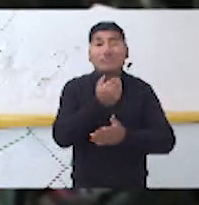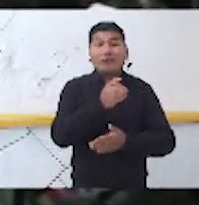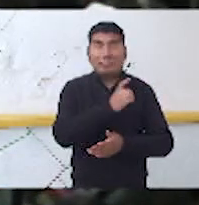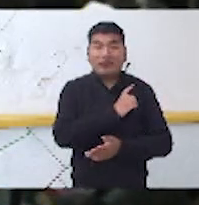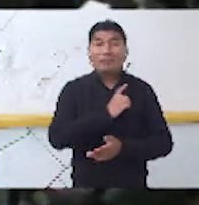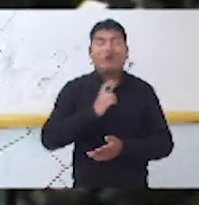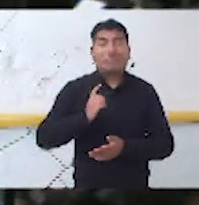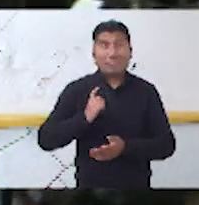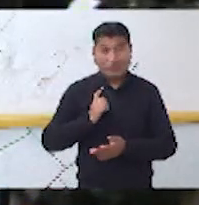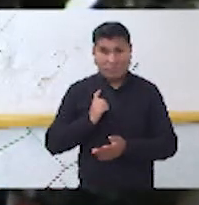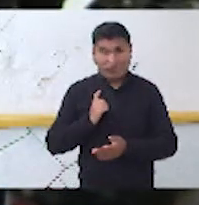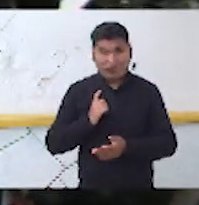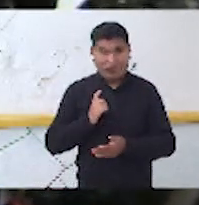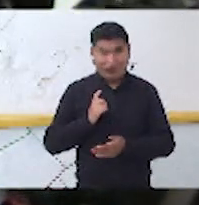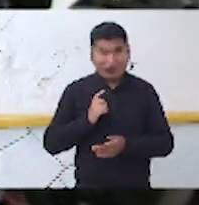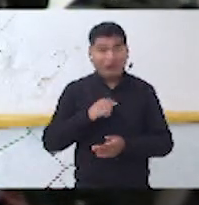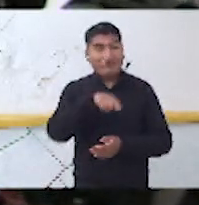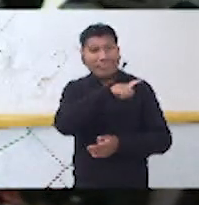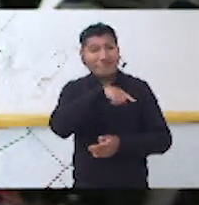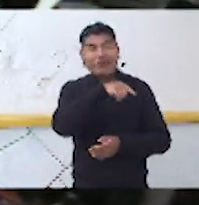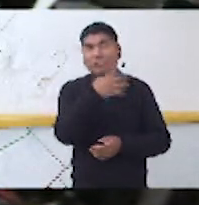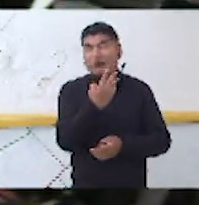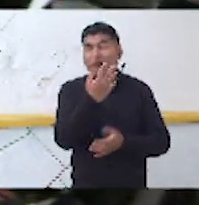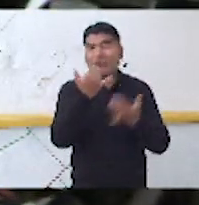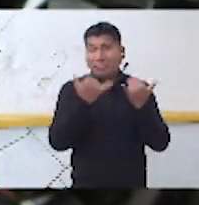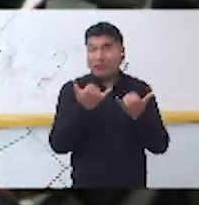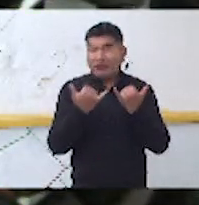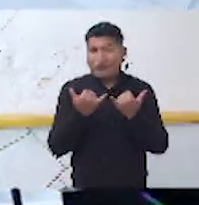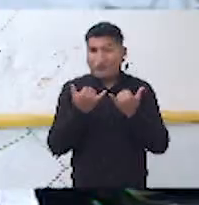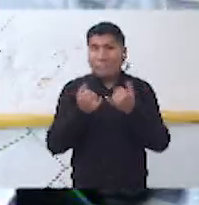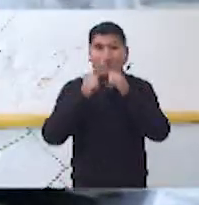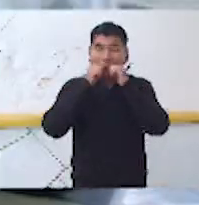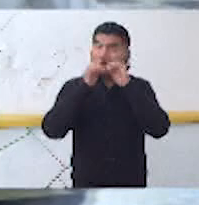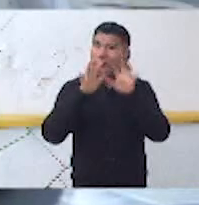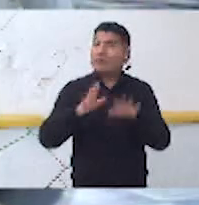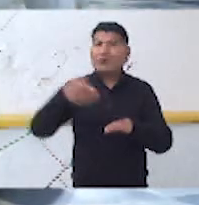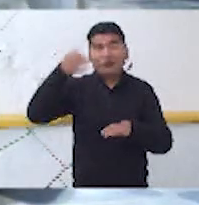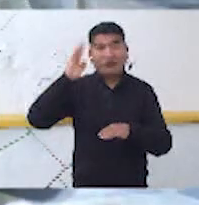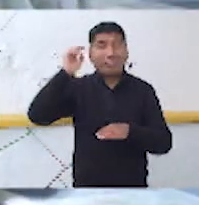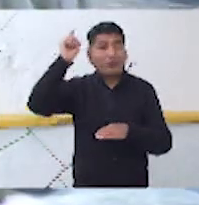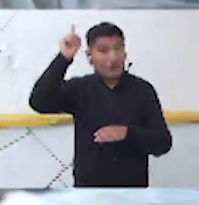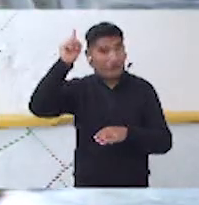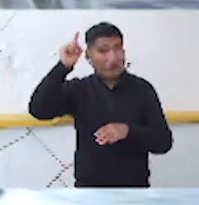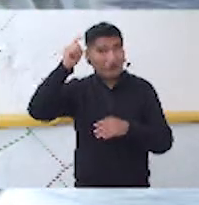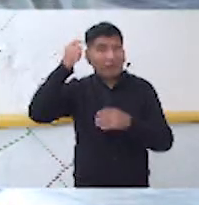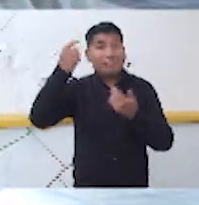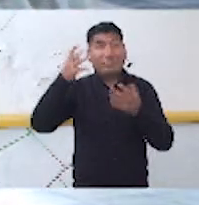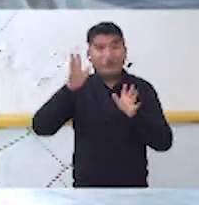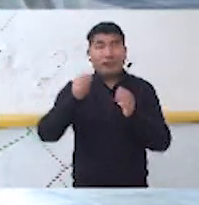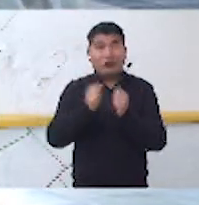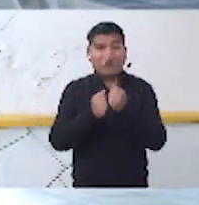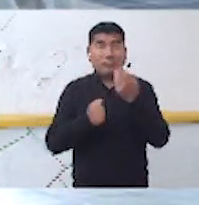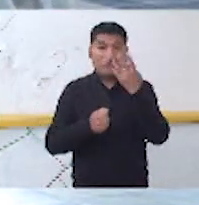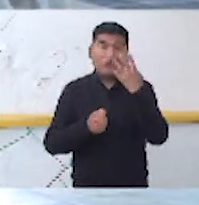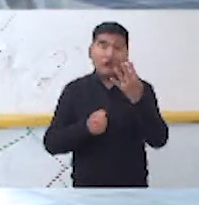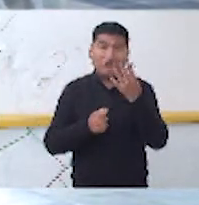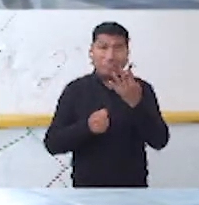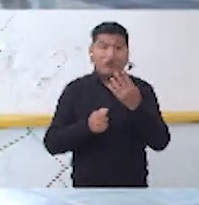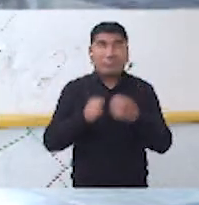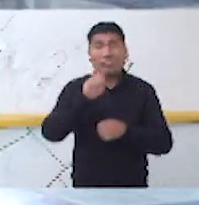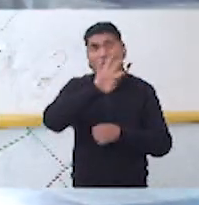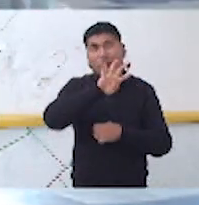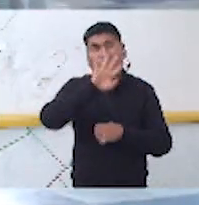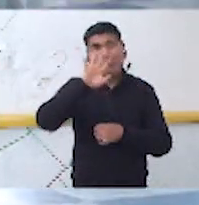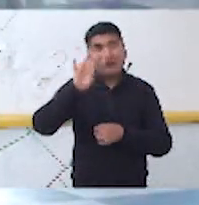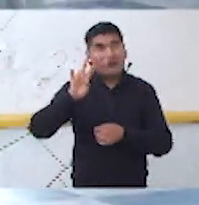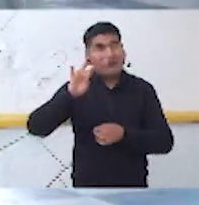diáconos, incluyendo los cuatro que estamos acá. Es una bendición de Dios. Alcanzamos con los cuatro